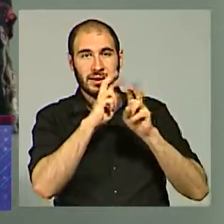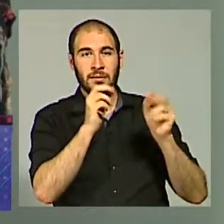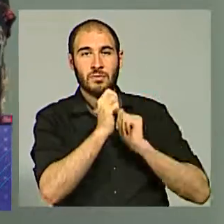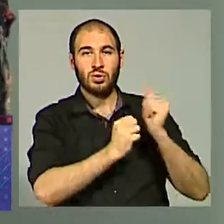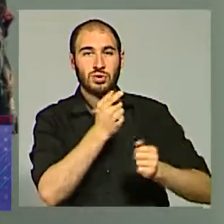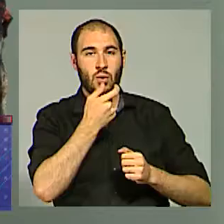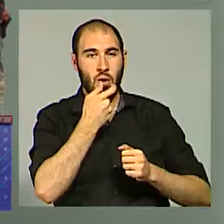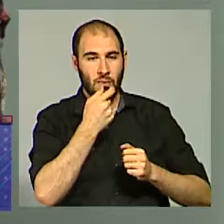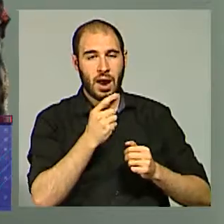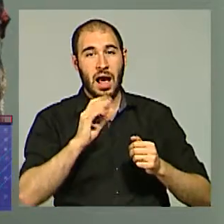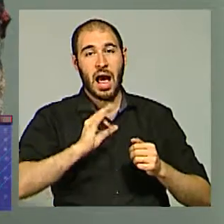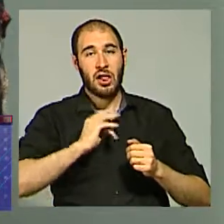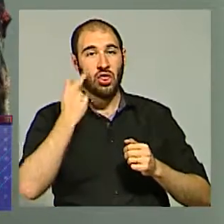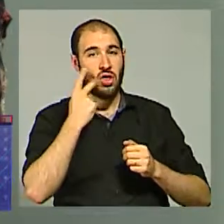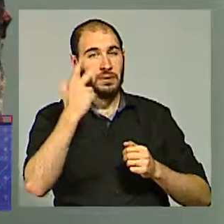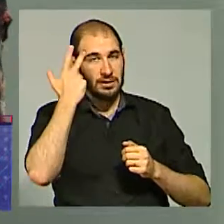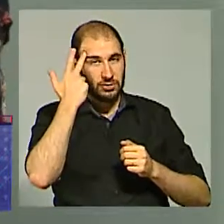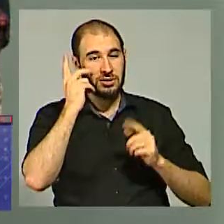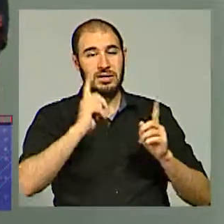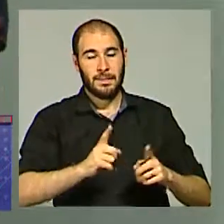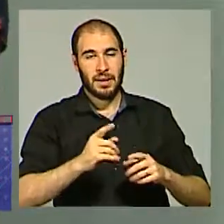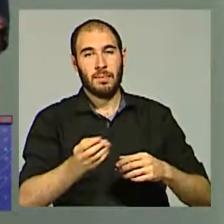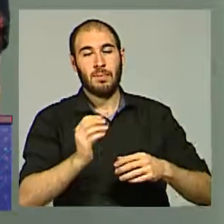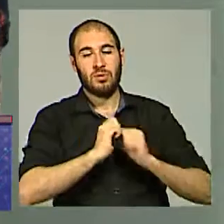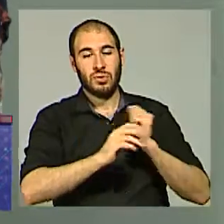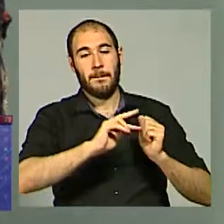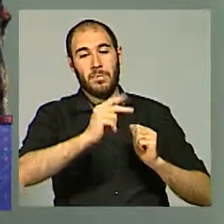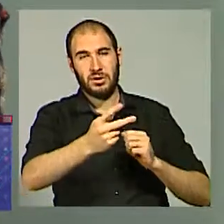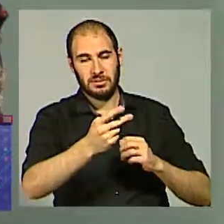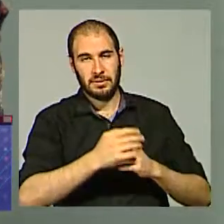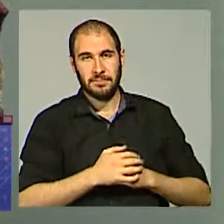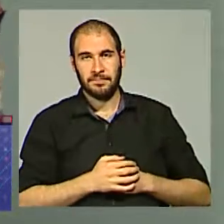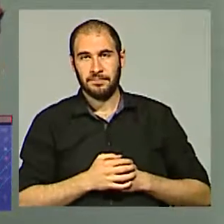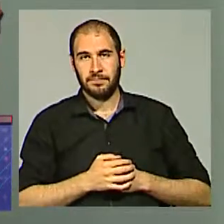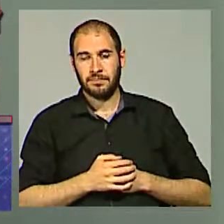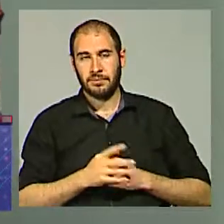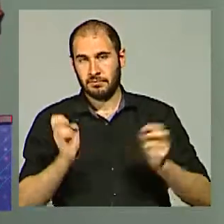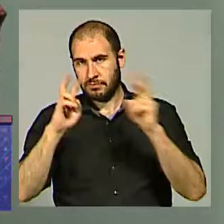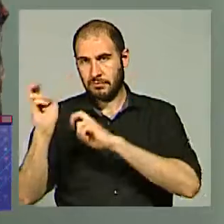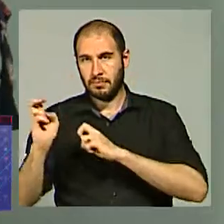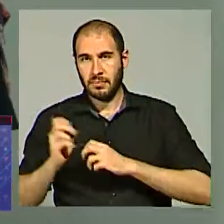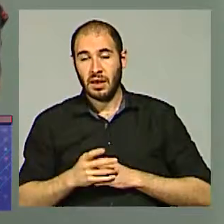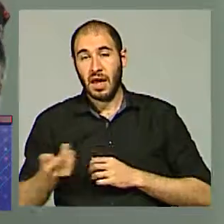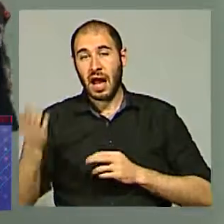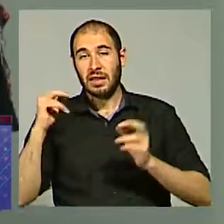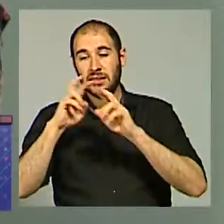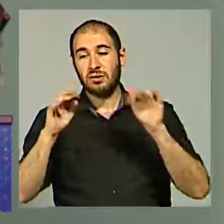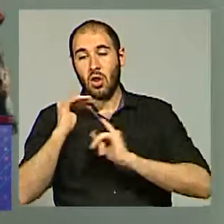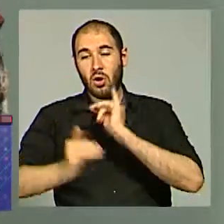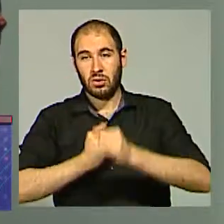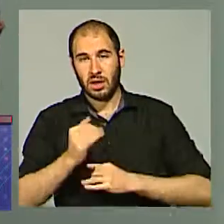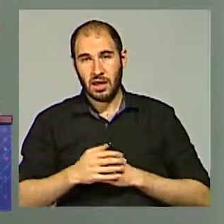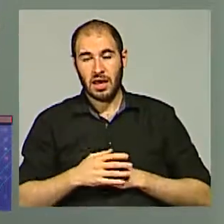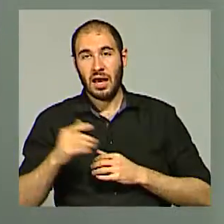la producción de uva de cara al año 2018 y la próxima producción si se quiere de esta industria bueno pasamos a otro tema lo decíamos en los títulos se